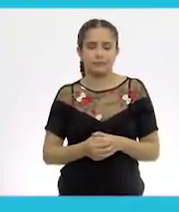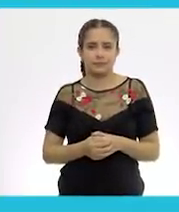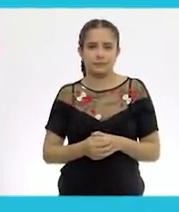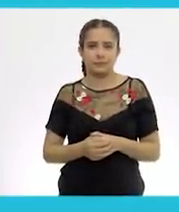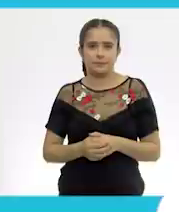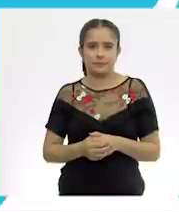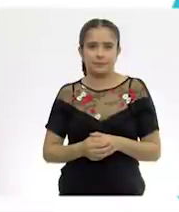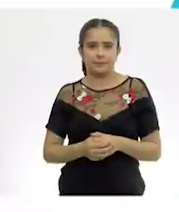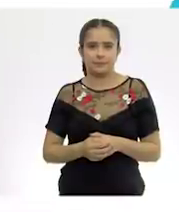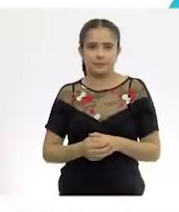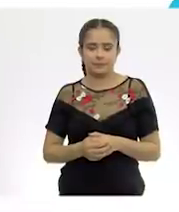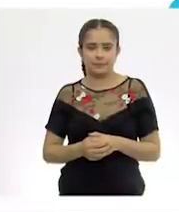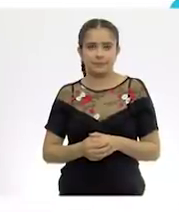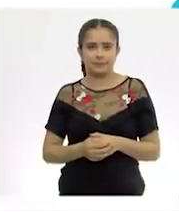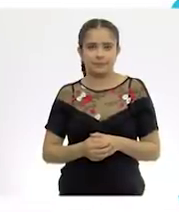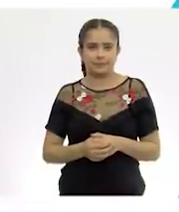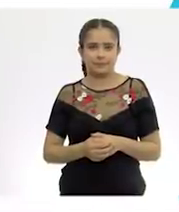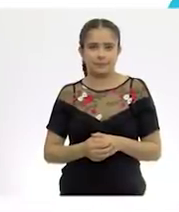conalitej.cep.gov.mx.